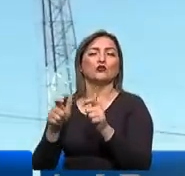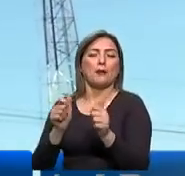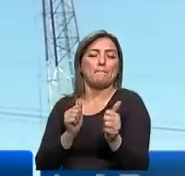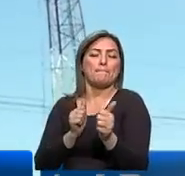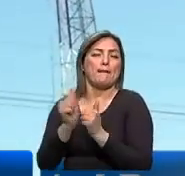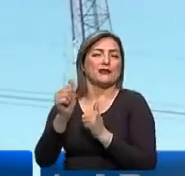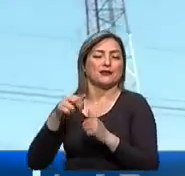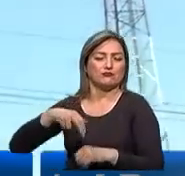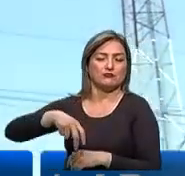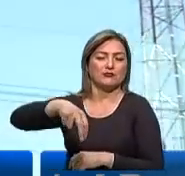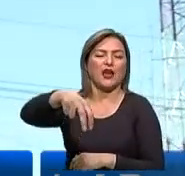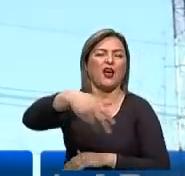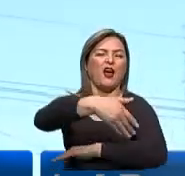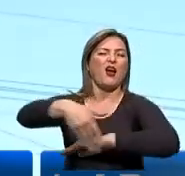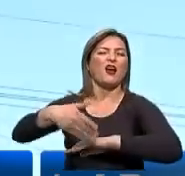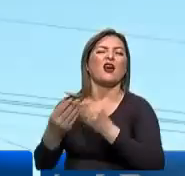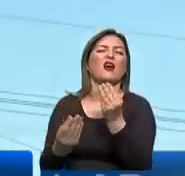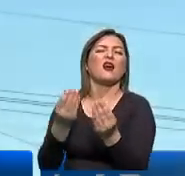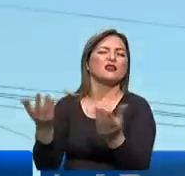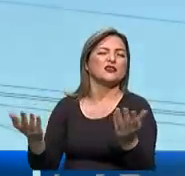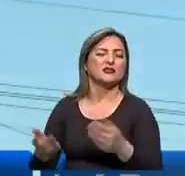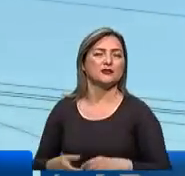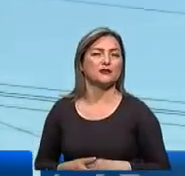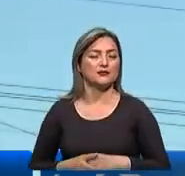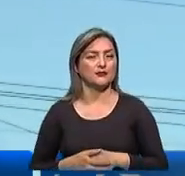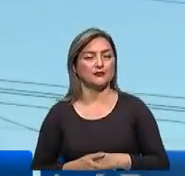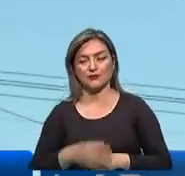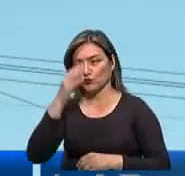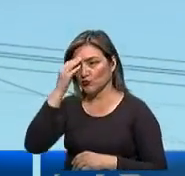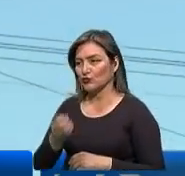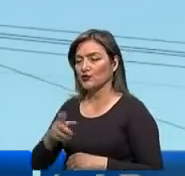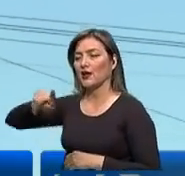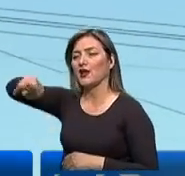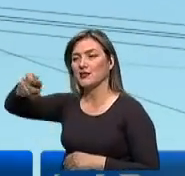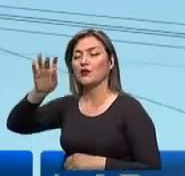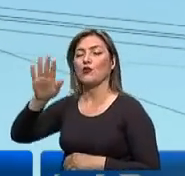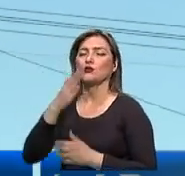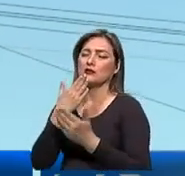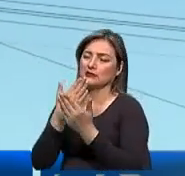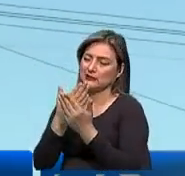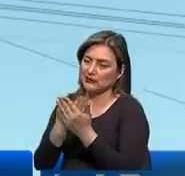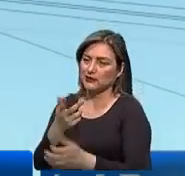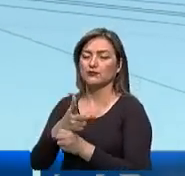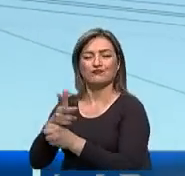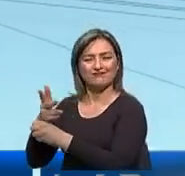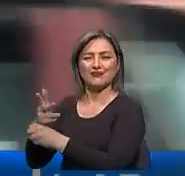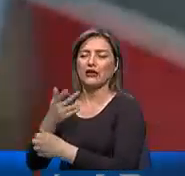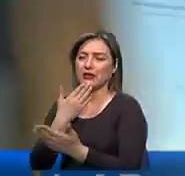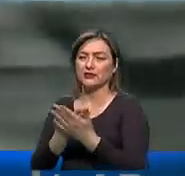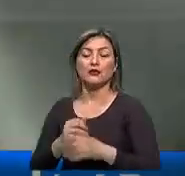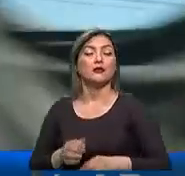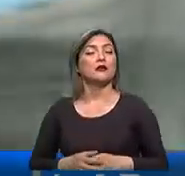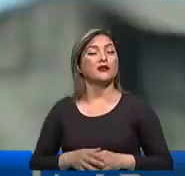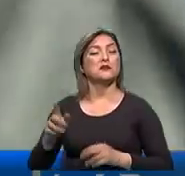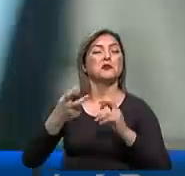poder cruzar también. ¿Cómo están? Buenos días, Teleamazonas, muy amables por haber venido. Bueno, el problema aquí es